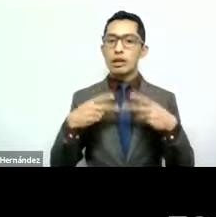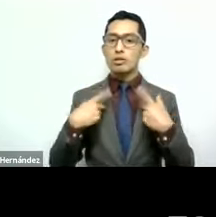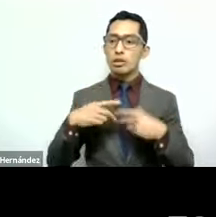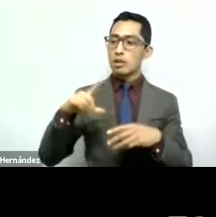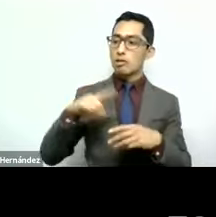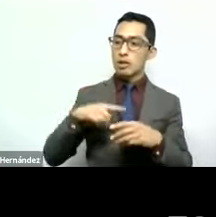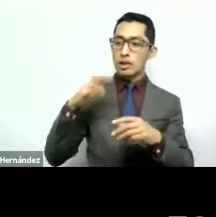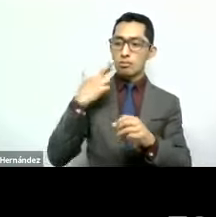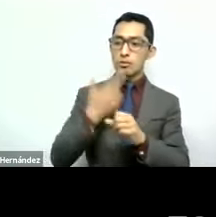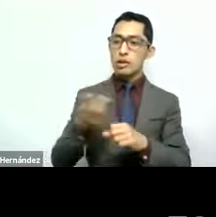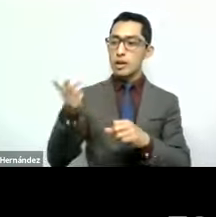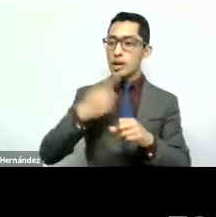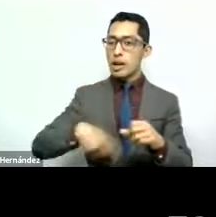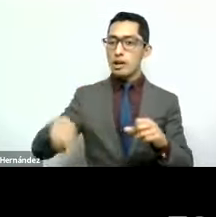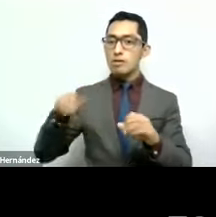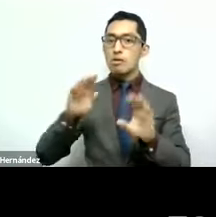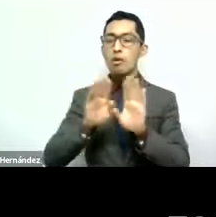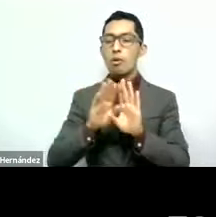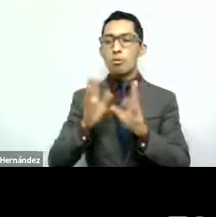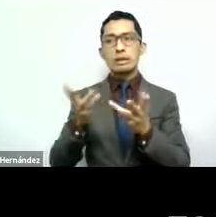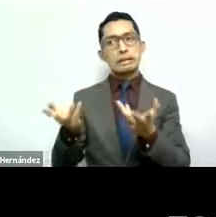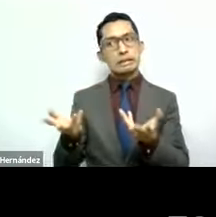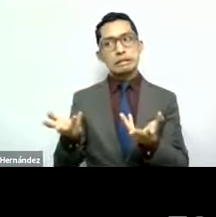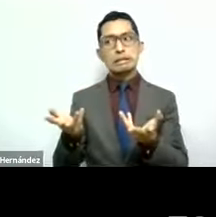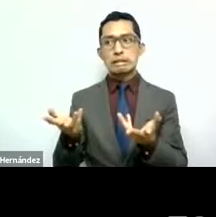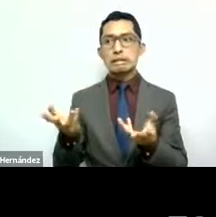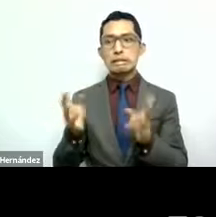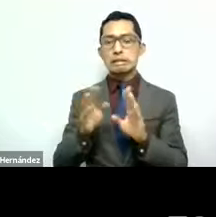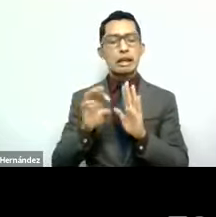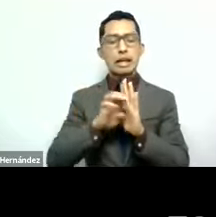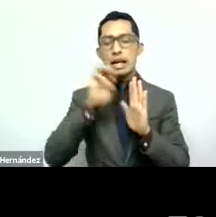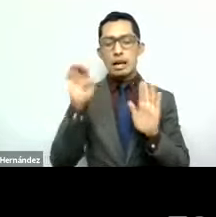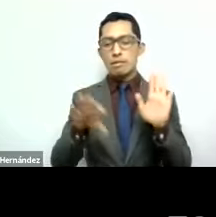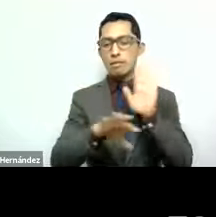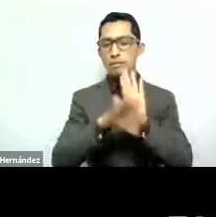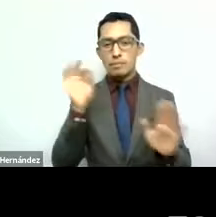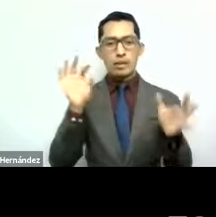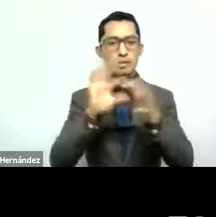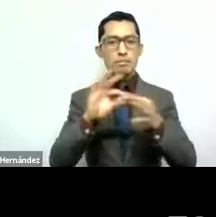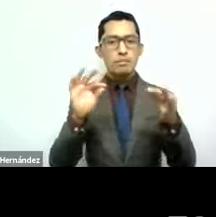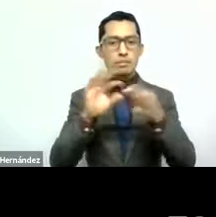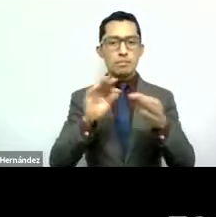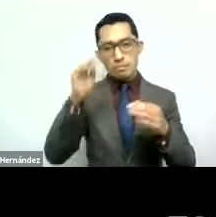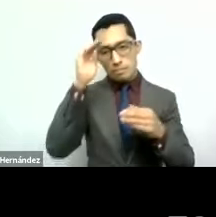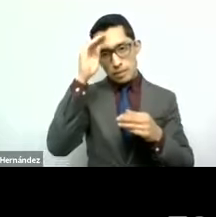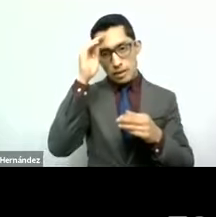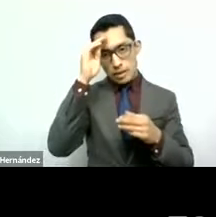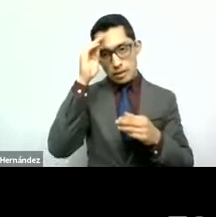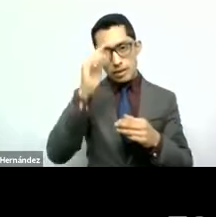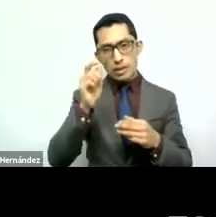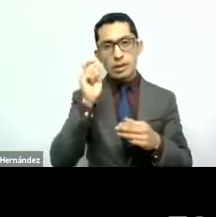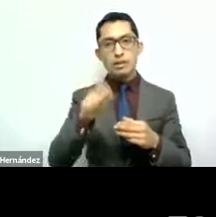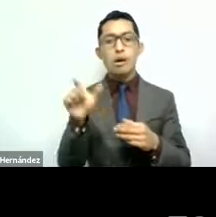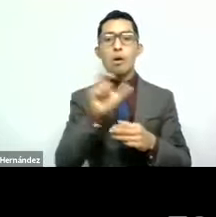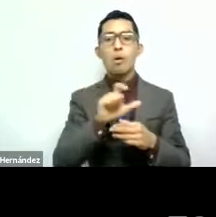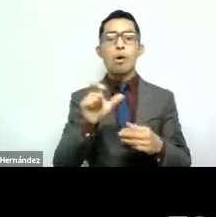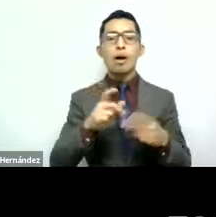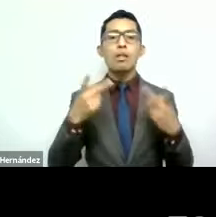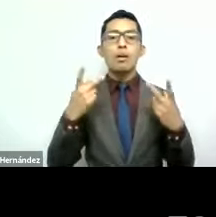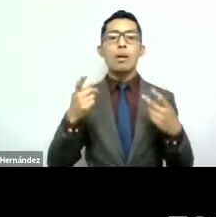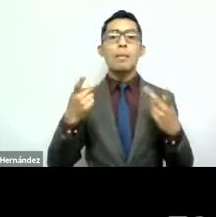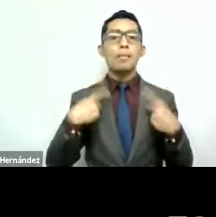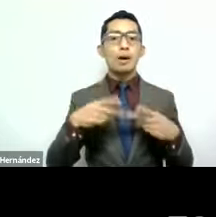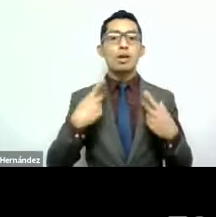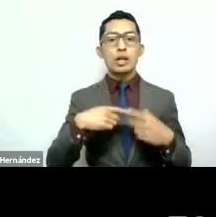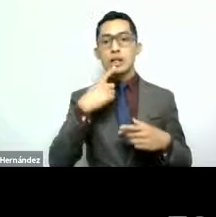órganos jurisdiccionales, ¿no? Por ejemplo, nada más por poner un ejemplo, piensen en la suplencia en la queja. La suplencia en la queja